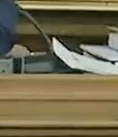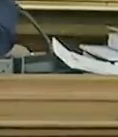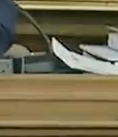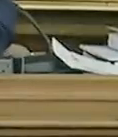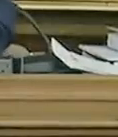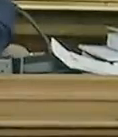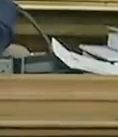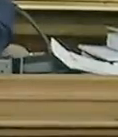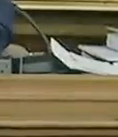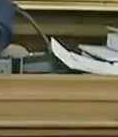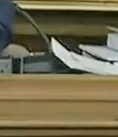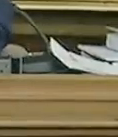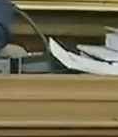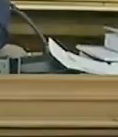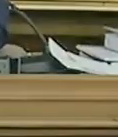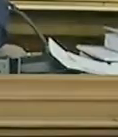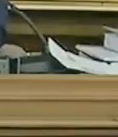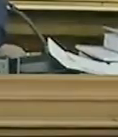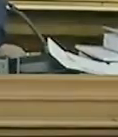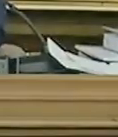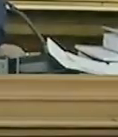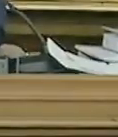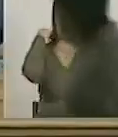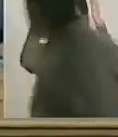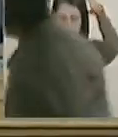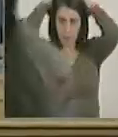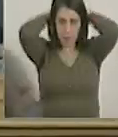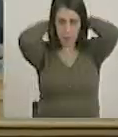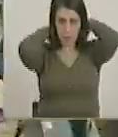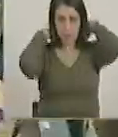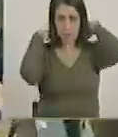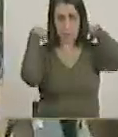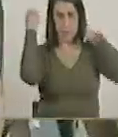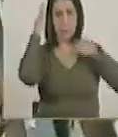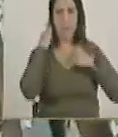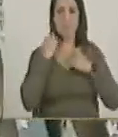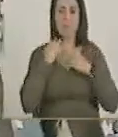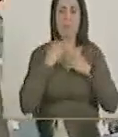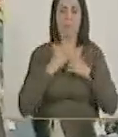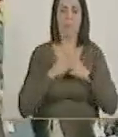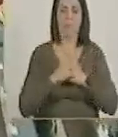diputada. Quiero dejar en el derecho de palabra al diputado Roy Daza.